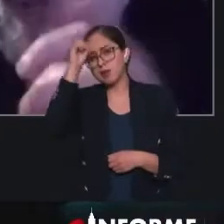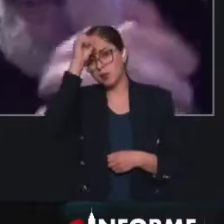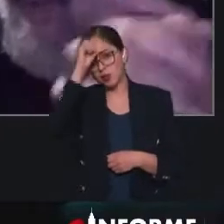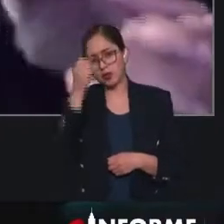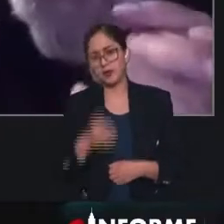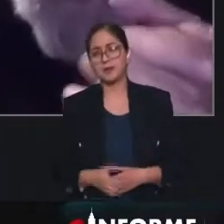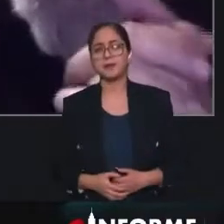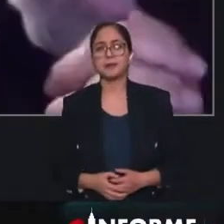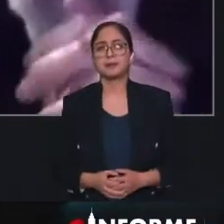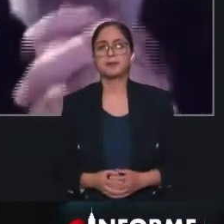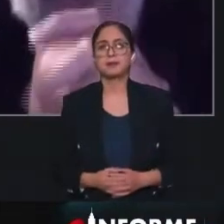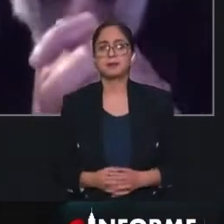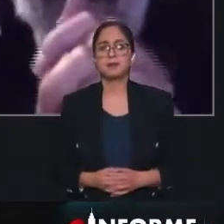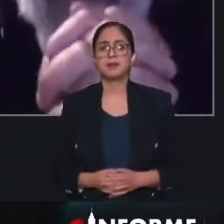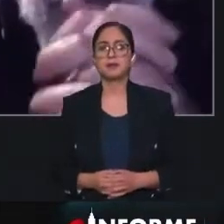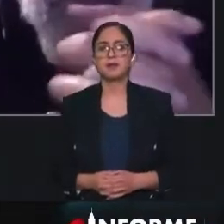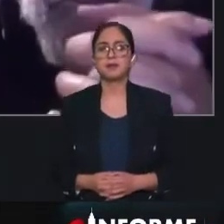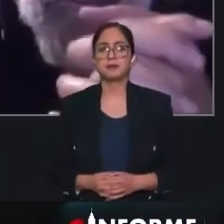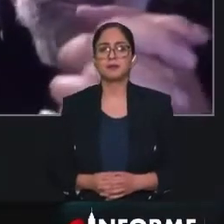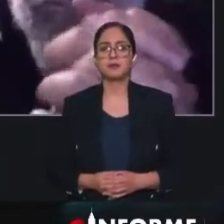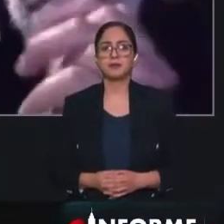A mí me parece que ha faltado partido.